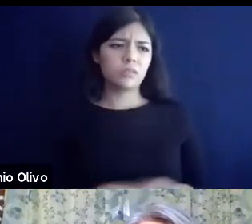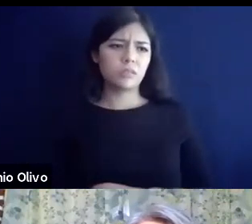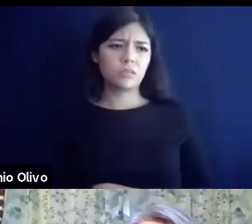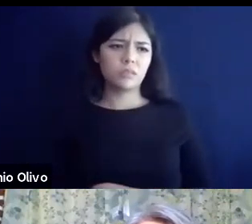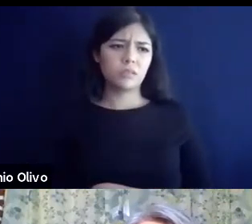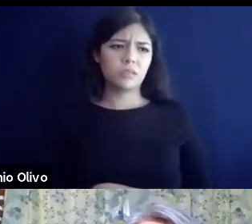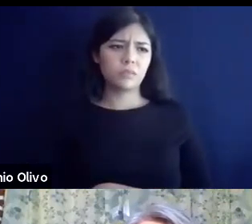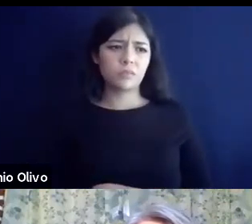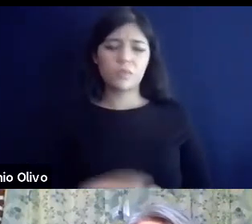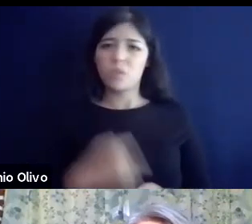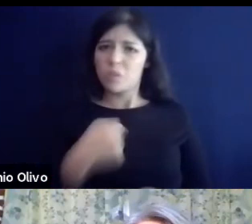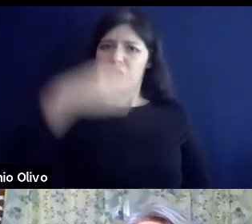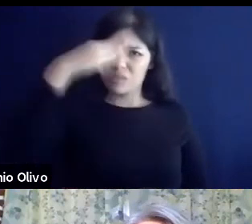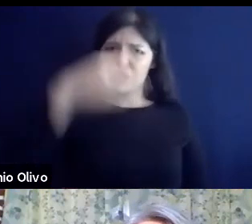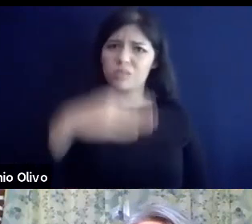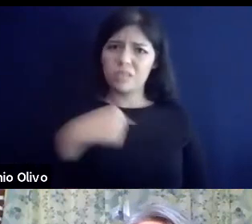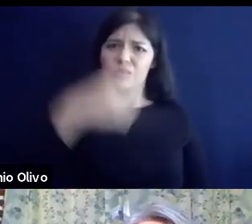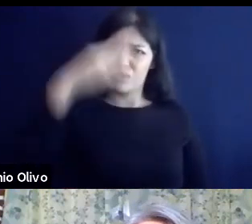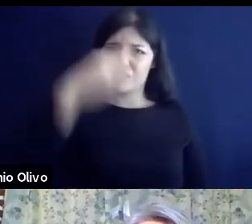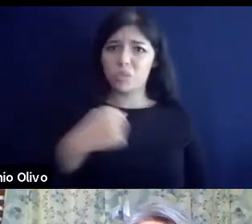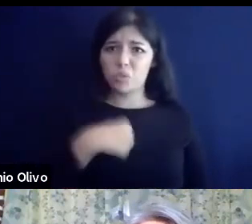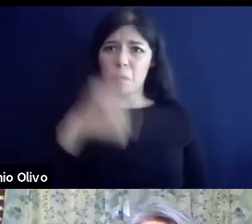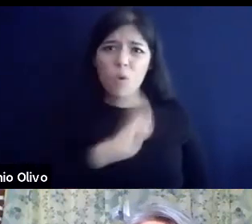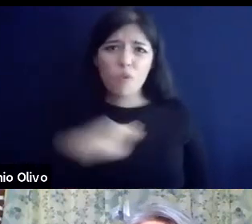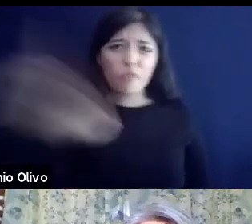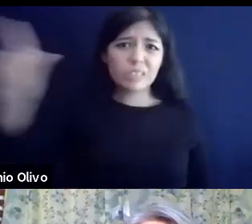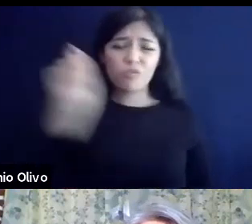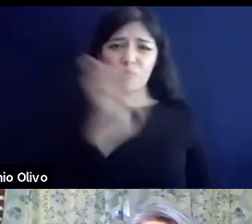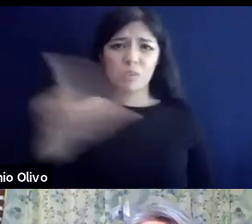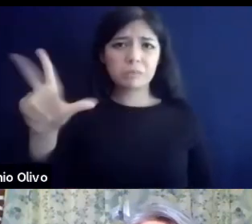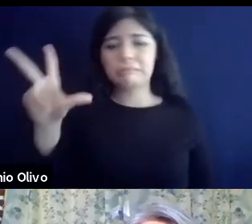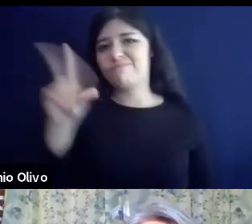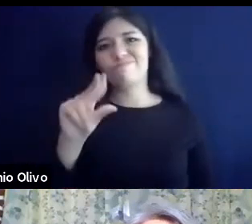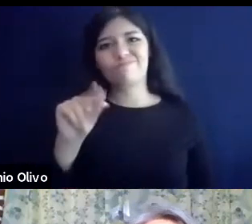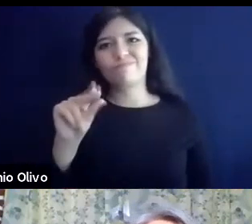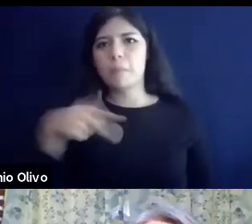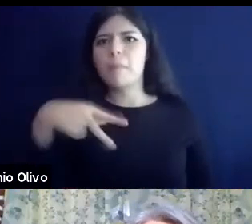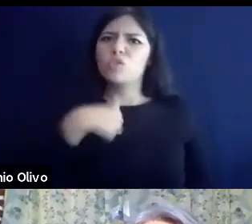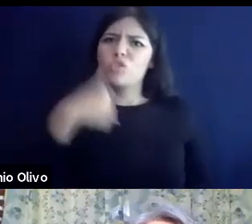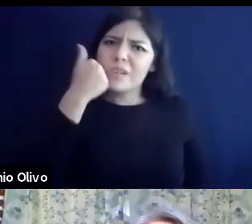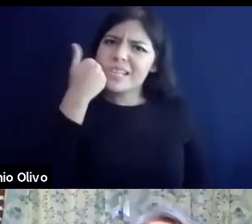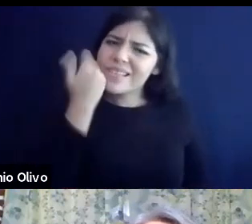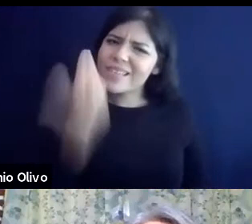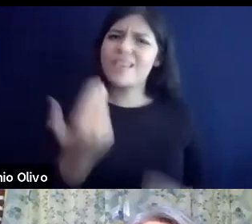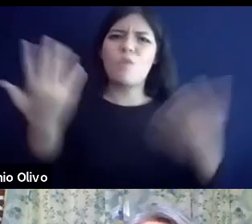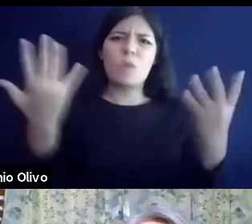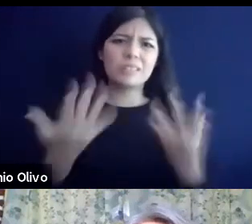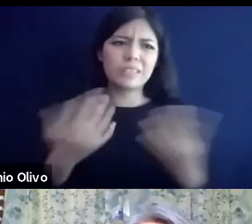voy a convertir en Juan Cuerdas, pero lo hago por convicción, porque quiero hacerlo.